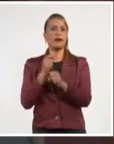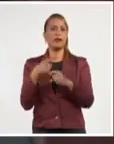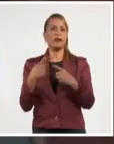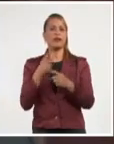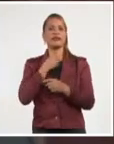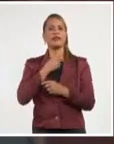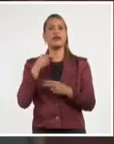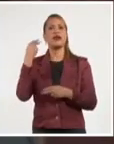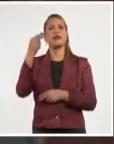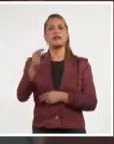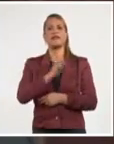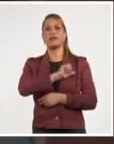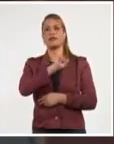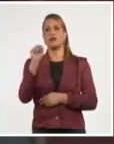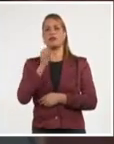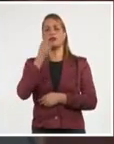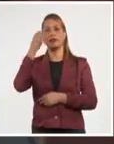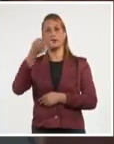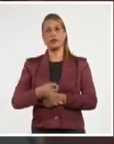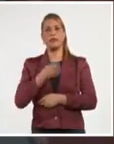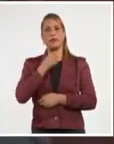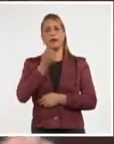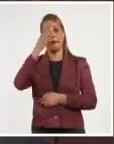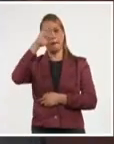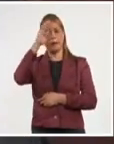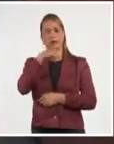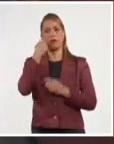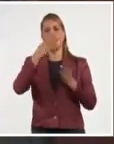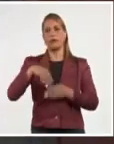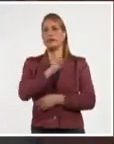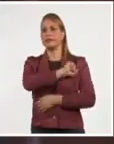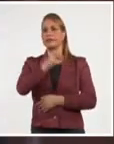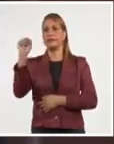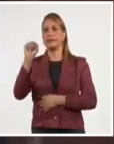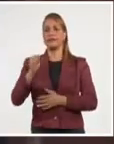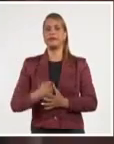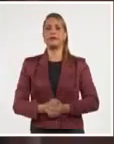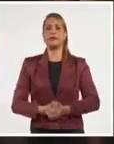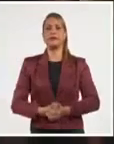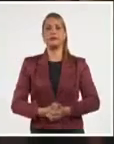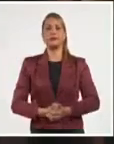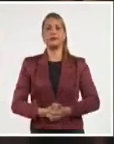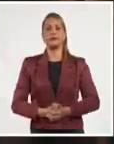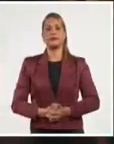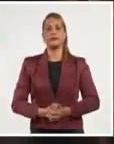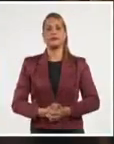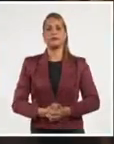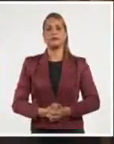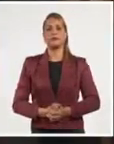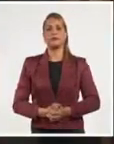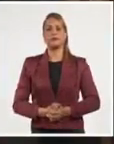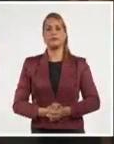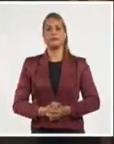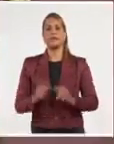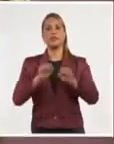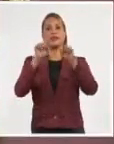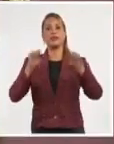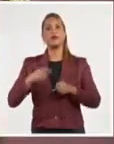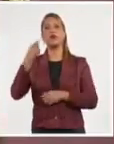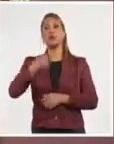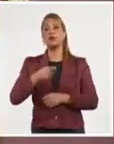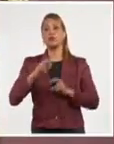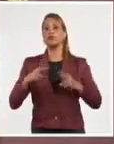la victoria siempre. Patria o muerte, venceremos. Muchas gracias. Sistema Judicial reafirma su